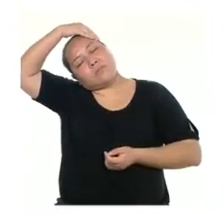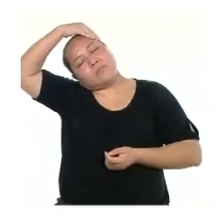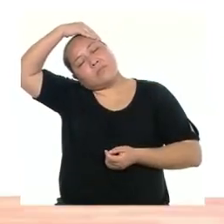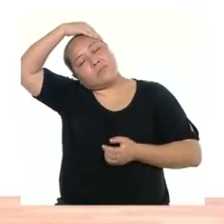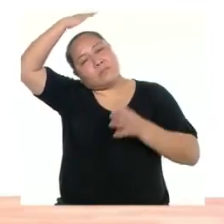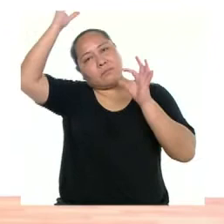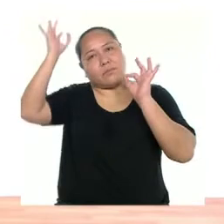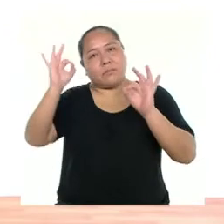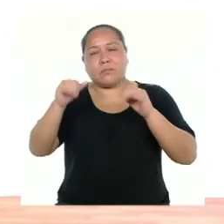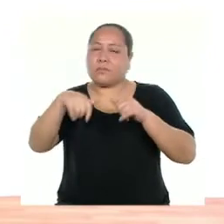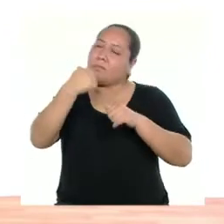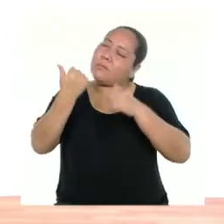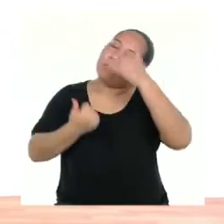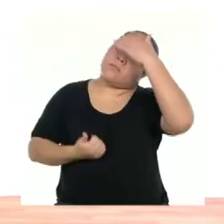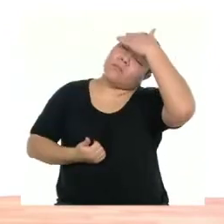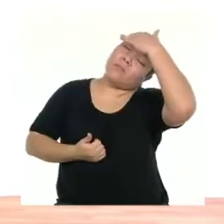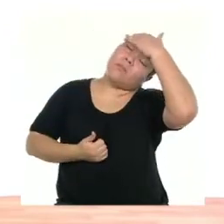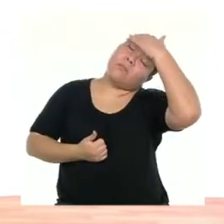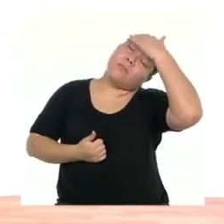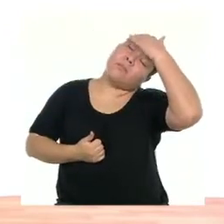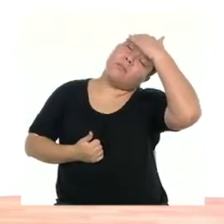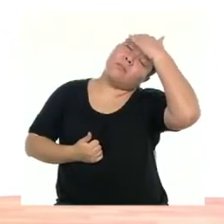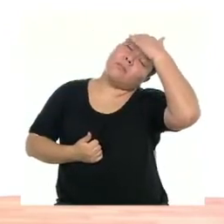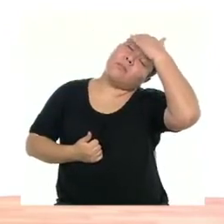Eso, al otro lado.